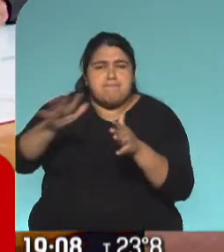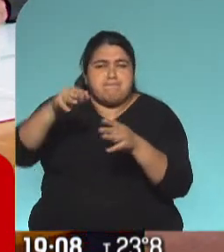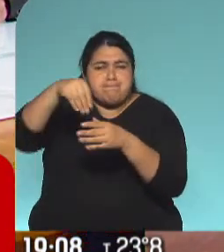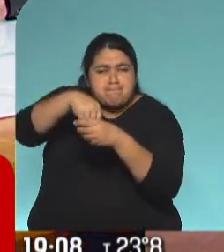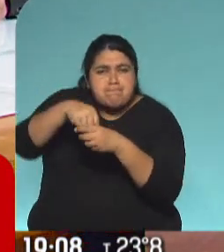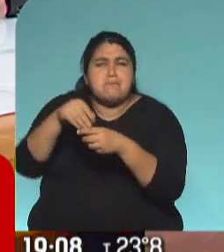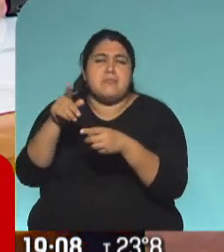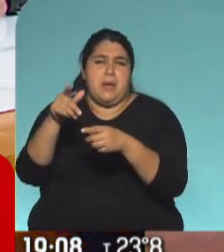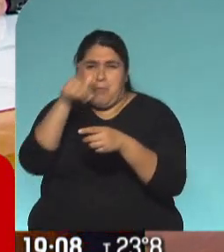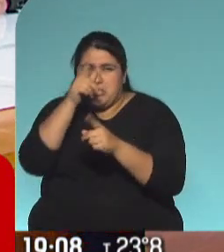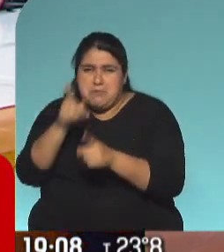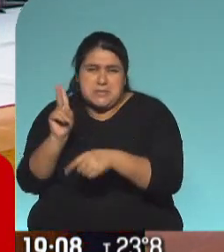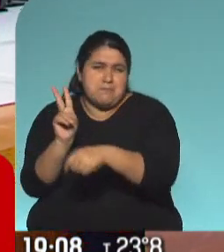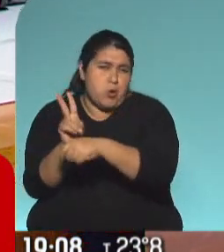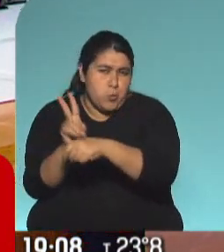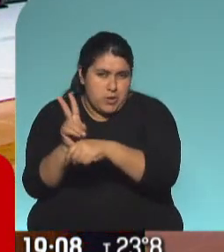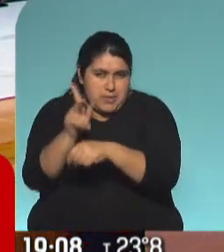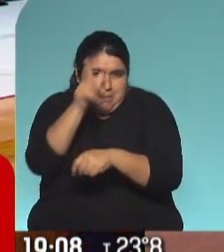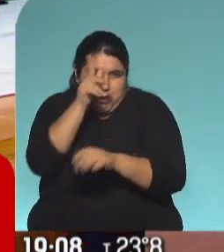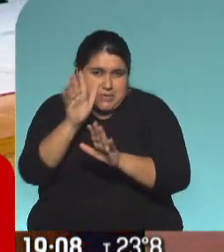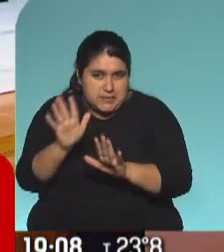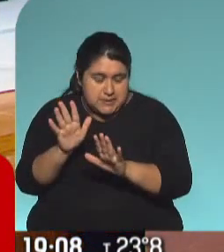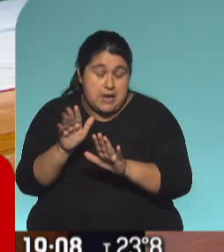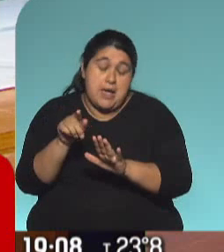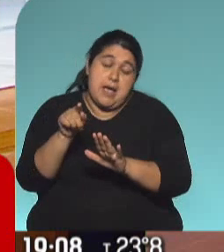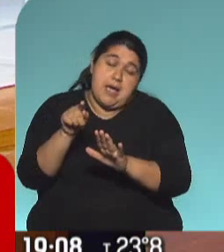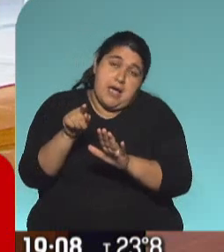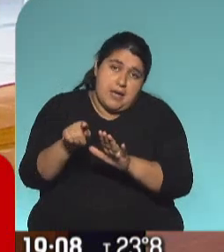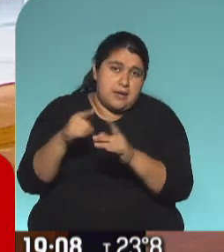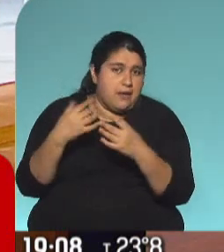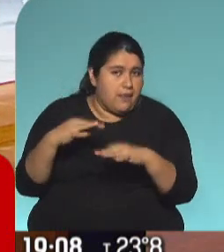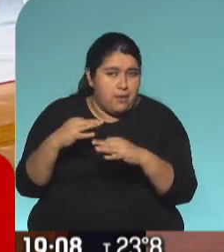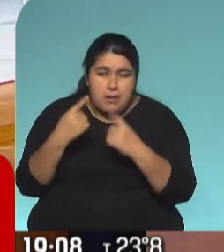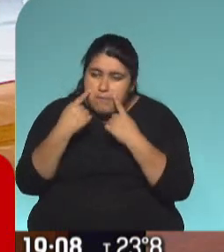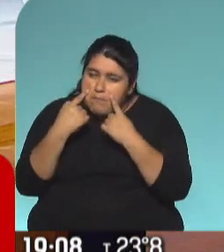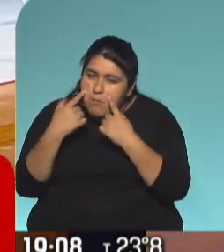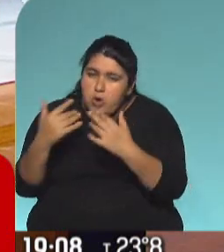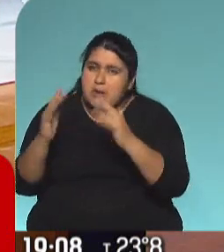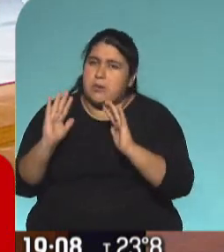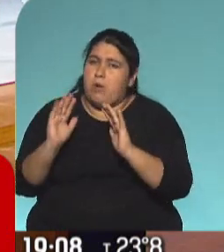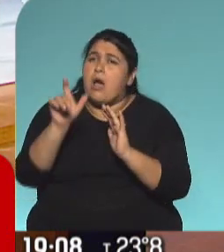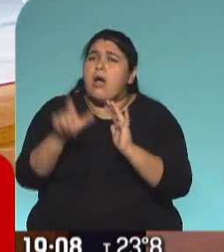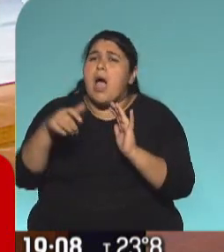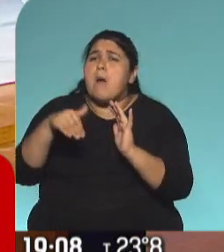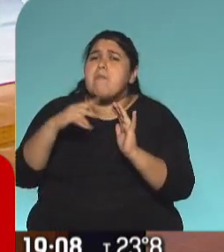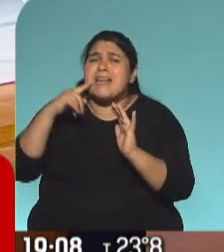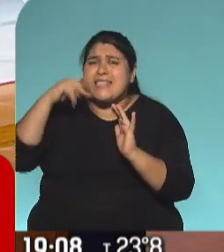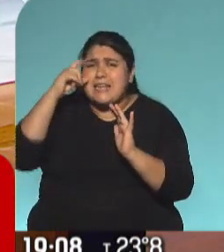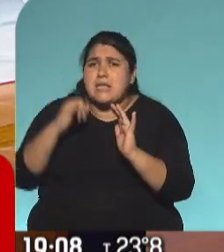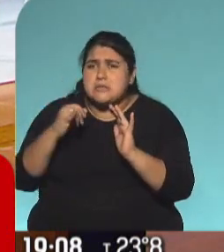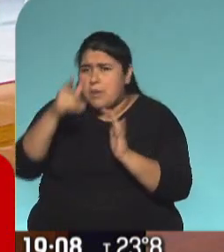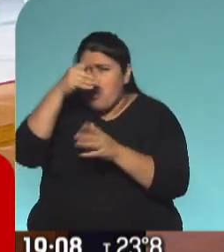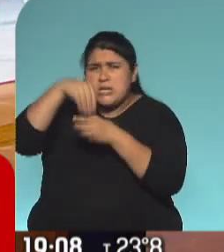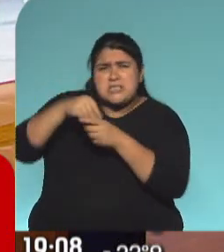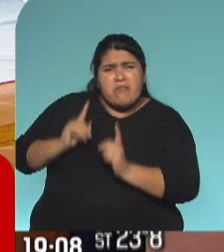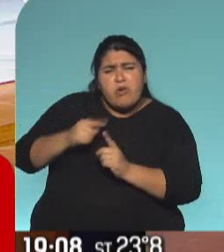que parece insinuarse respecto de Martínez. Probablemente ahí sí haya que buscar alguna respuesta de por qué Martínez estaba todavía dentro de la fuerza